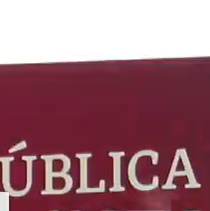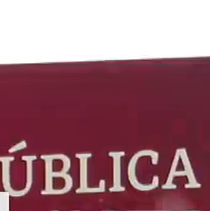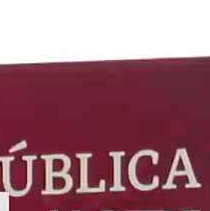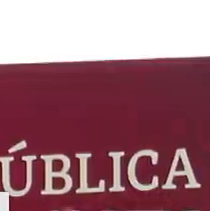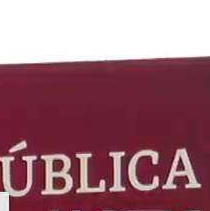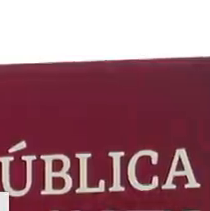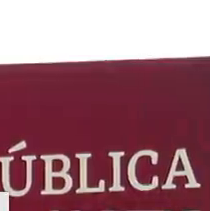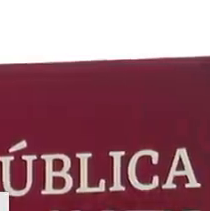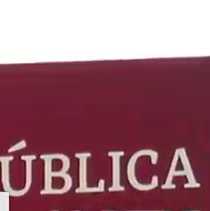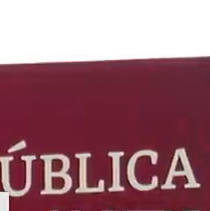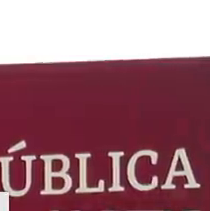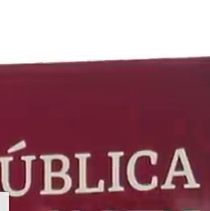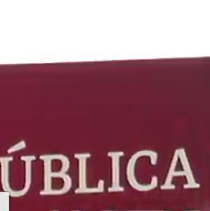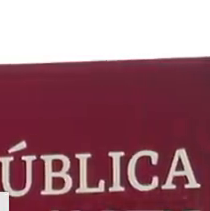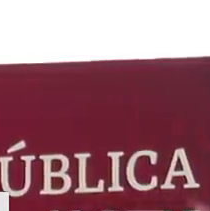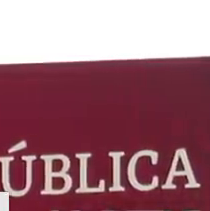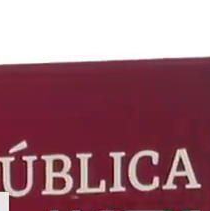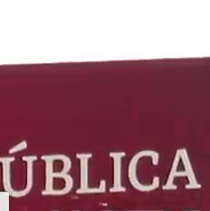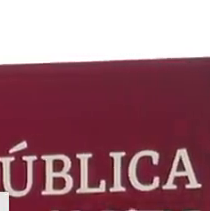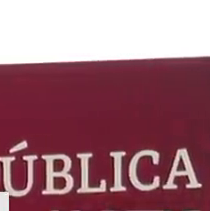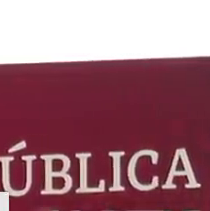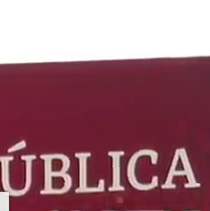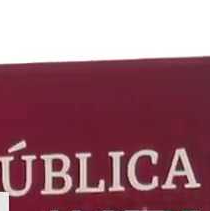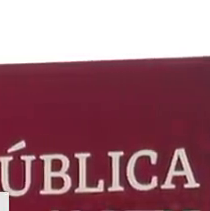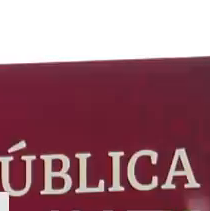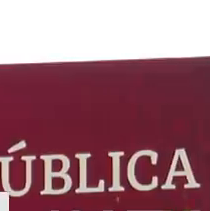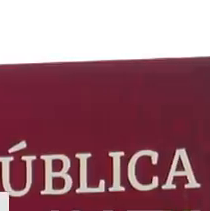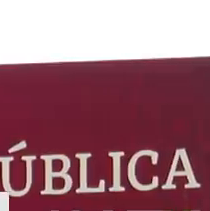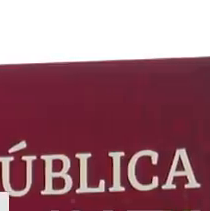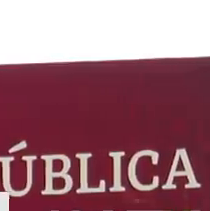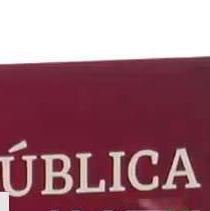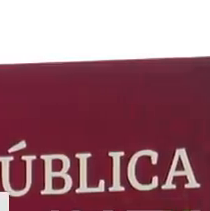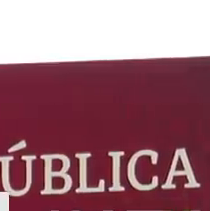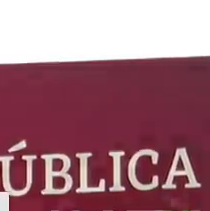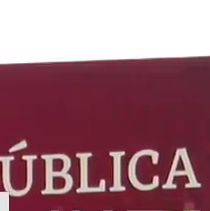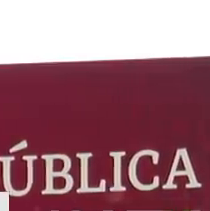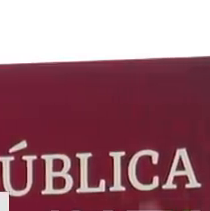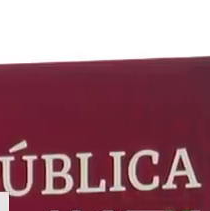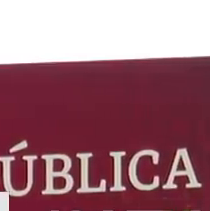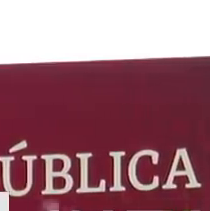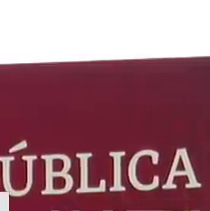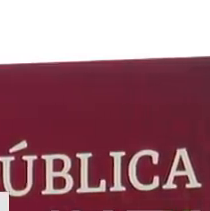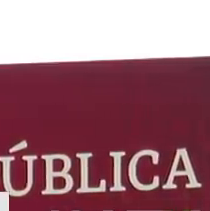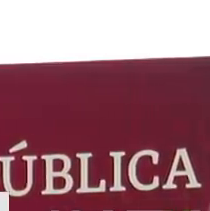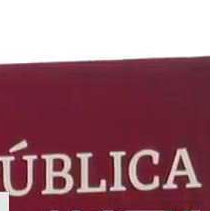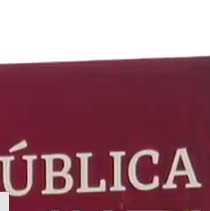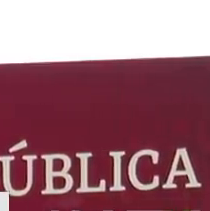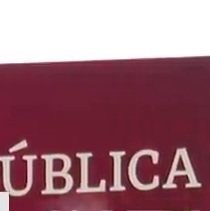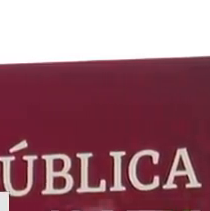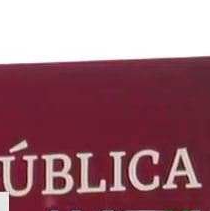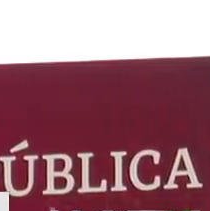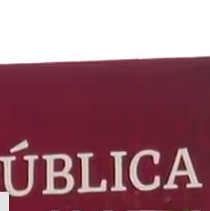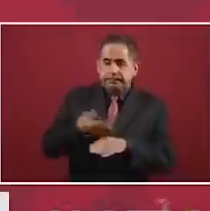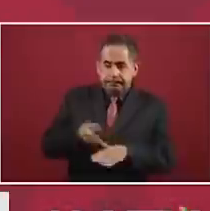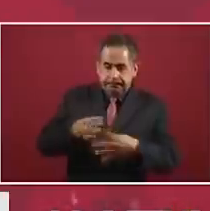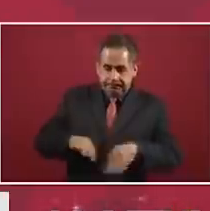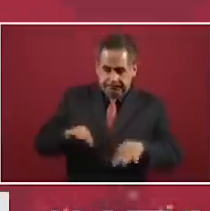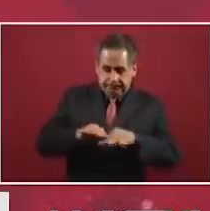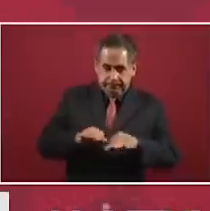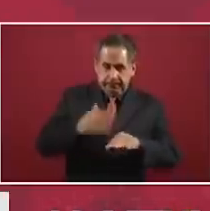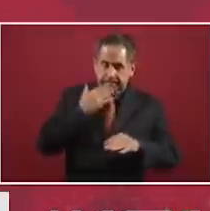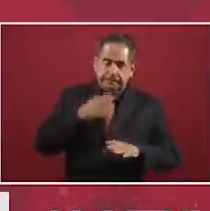no son esposos y tampoco son, hay un concubinato. En ese contexto es en el cual